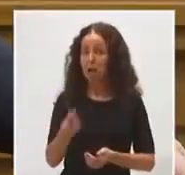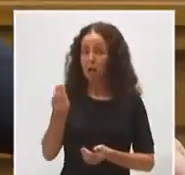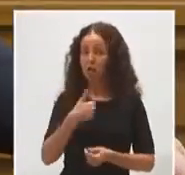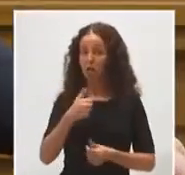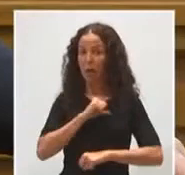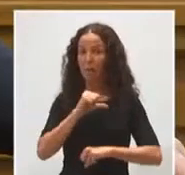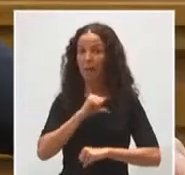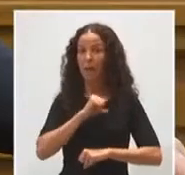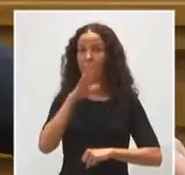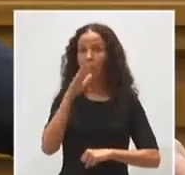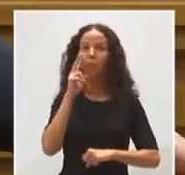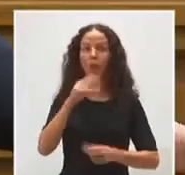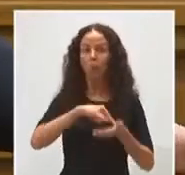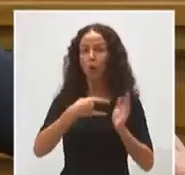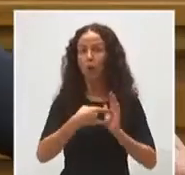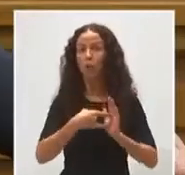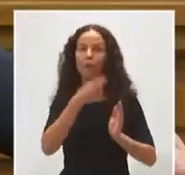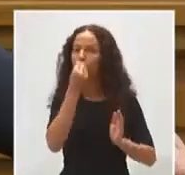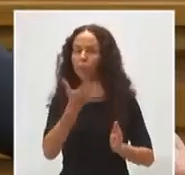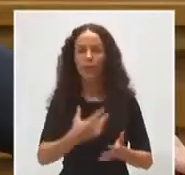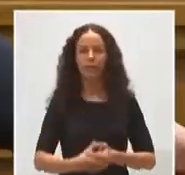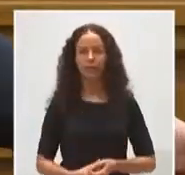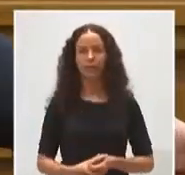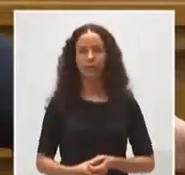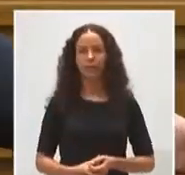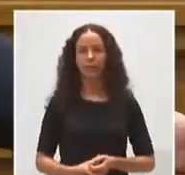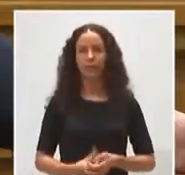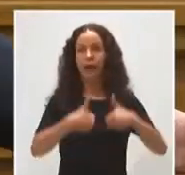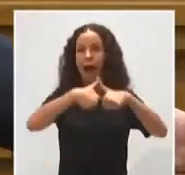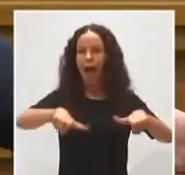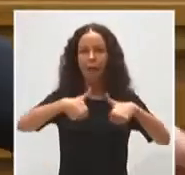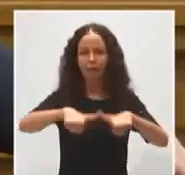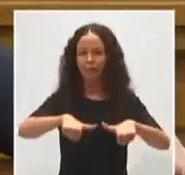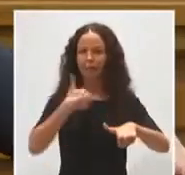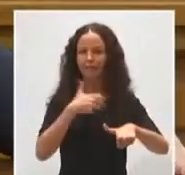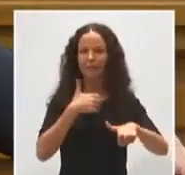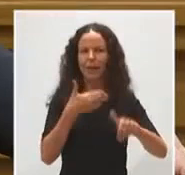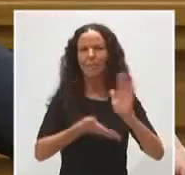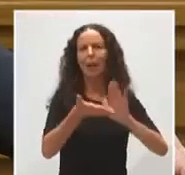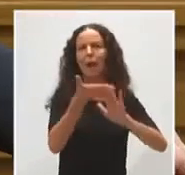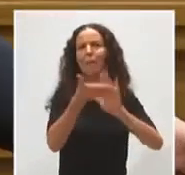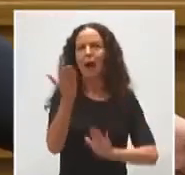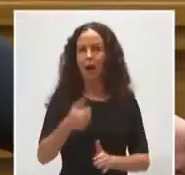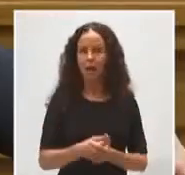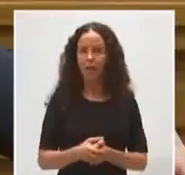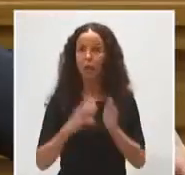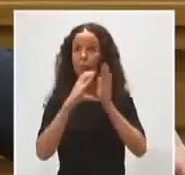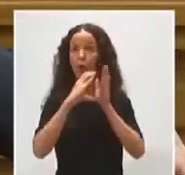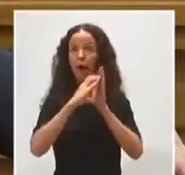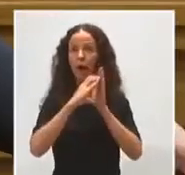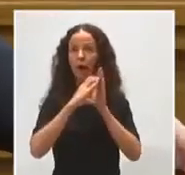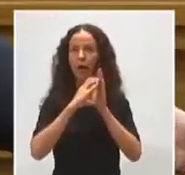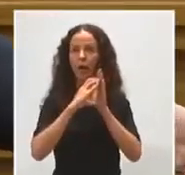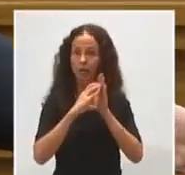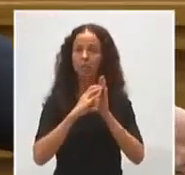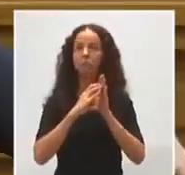viendo los proyectos pero muy bien en albacete que vaya como una moto en cuenca qué